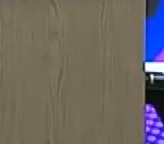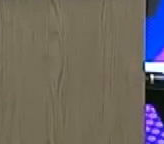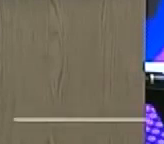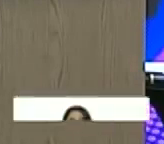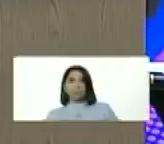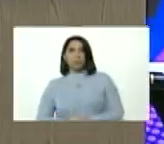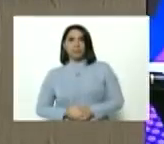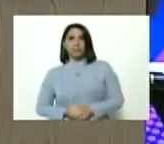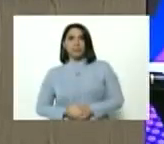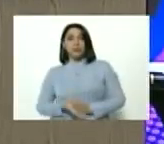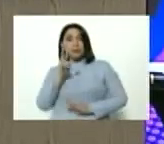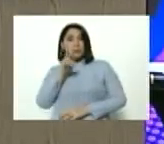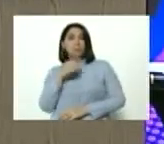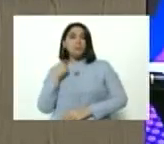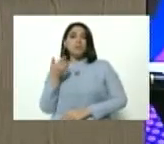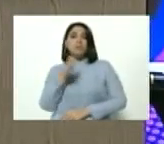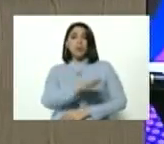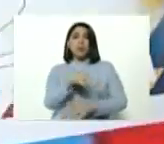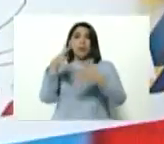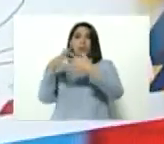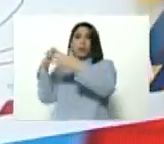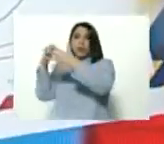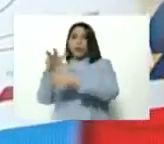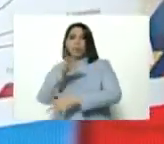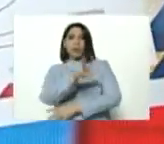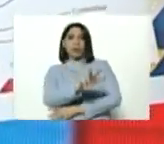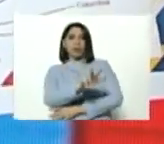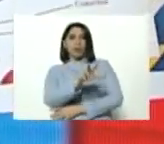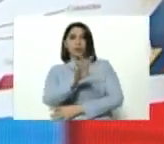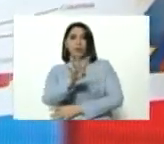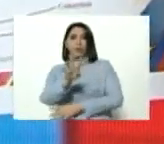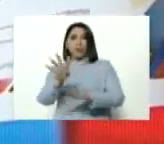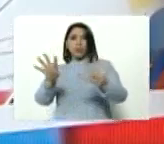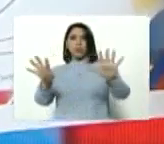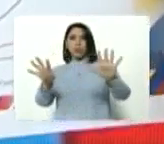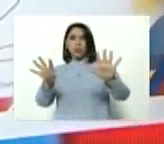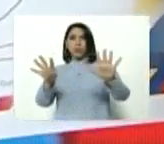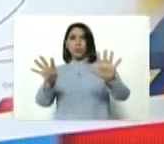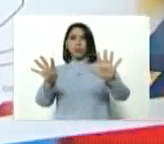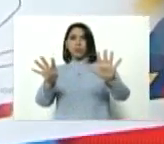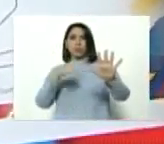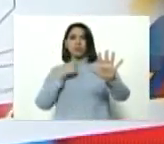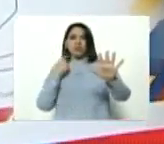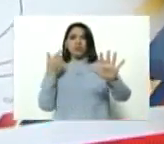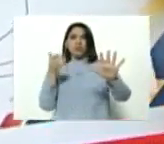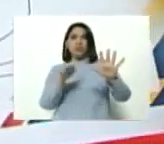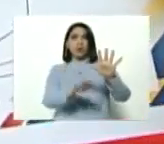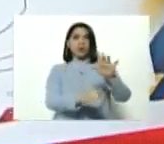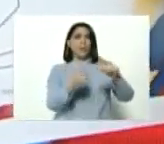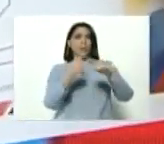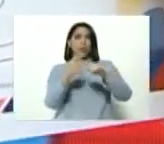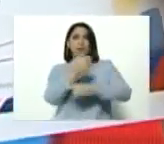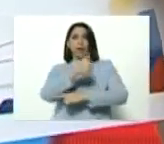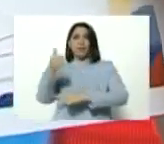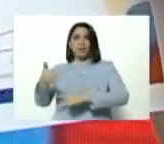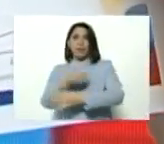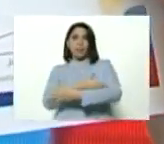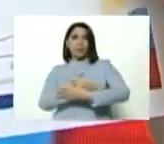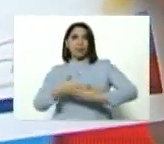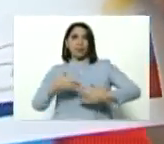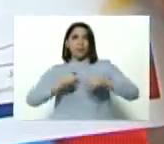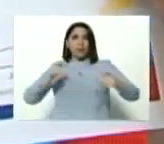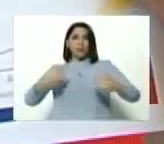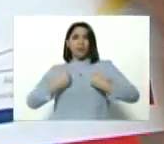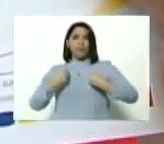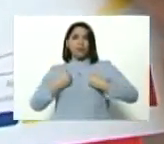habitantes, Estados Unidos tiene 349 fallecidos por cada millón de habitantes,